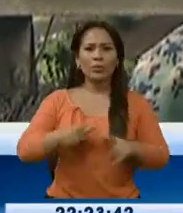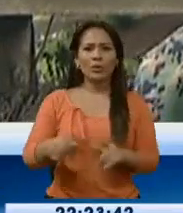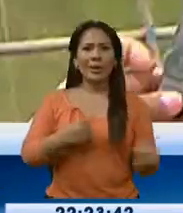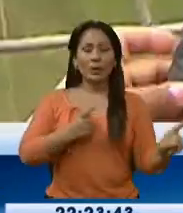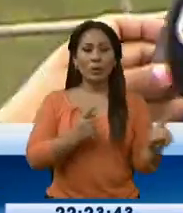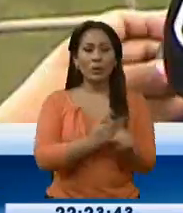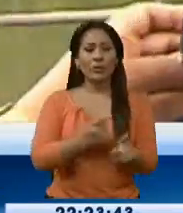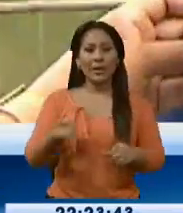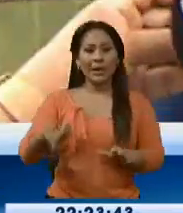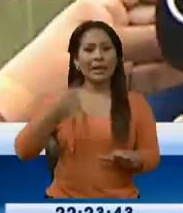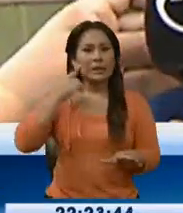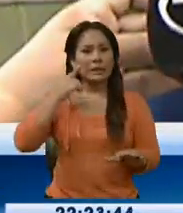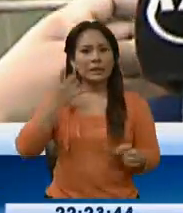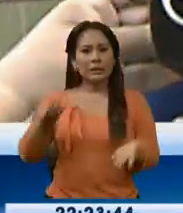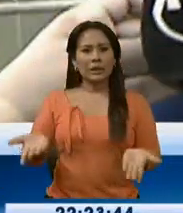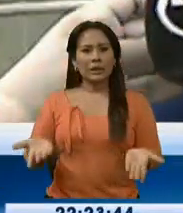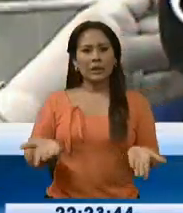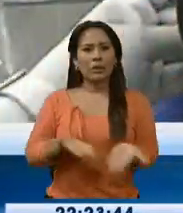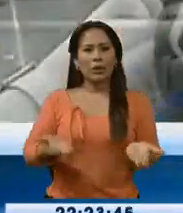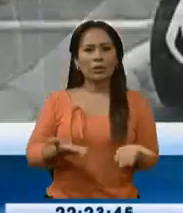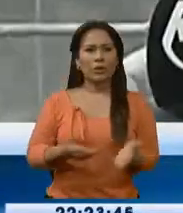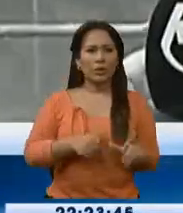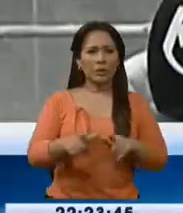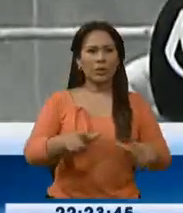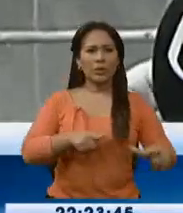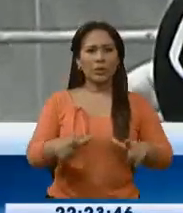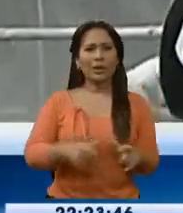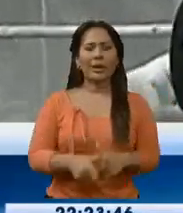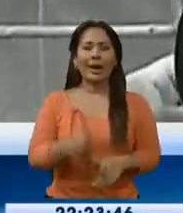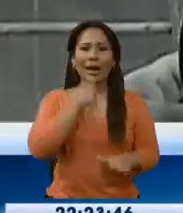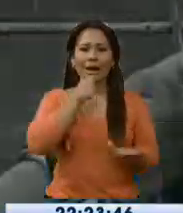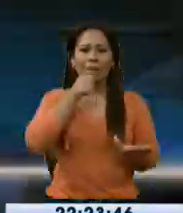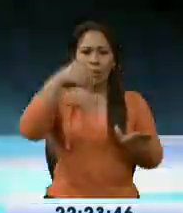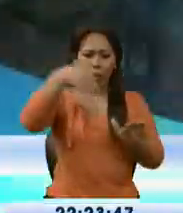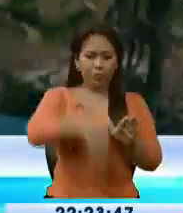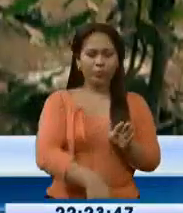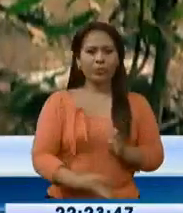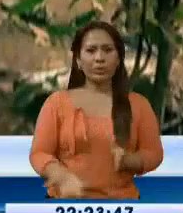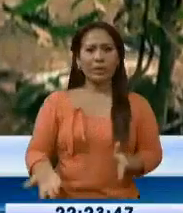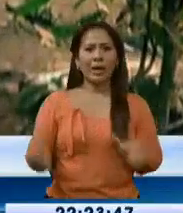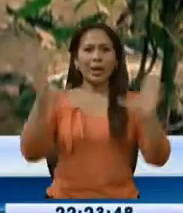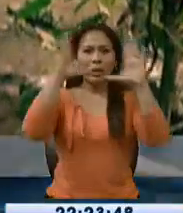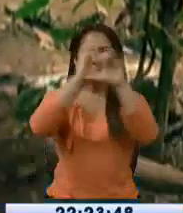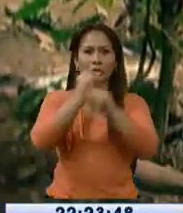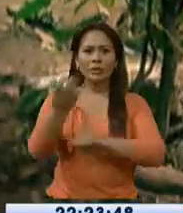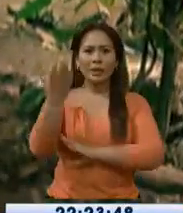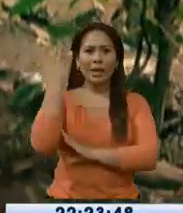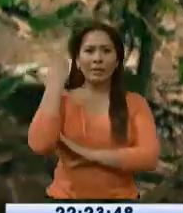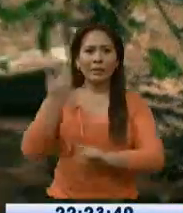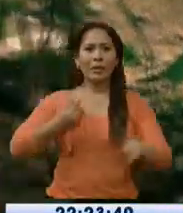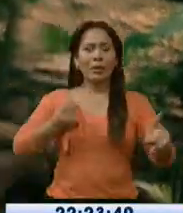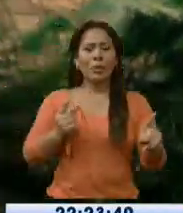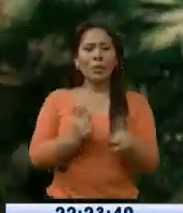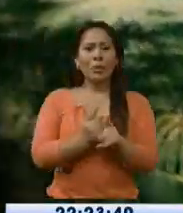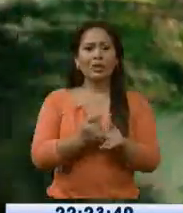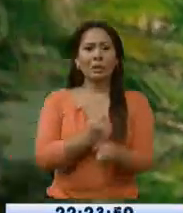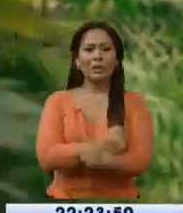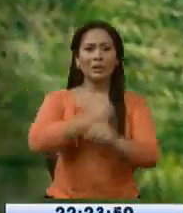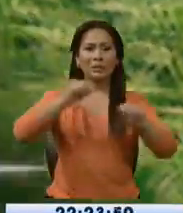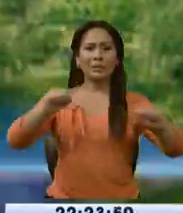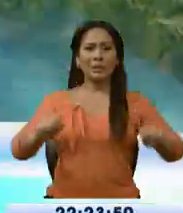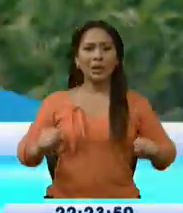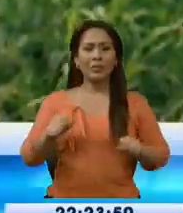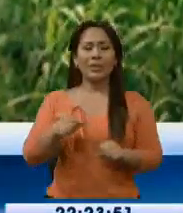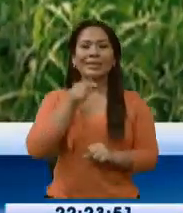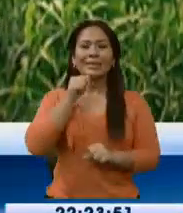pequeña. Se encontraba en unos matorrales, como unos 10 kilómetros de río abajo. La noche anterior se logró rescatar el cuerpo sin vida de su